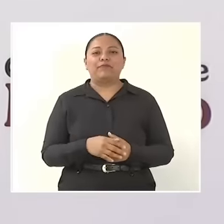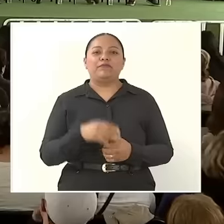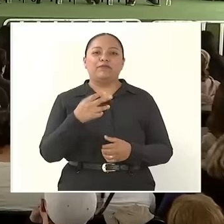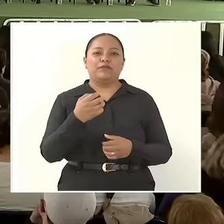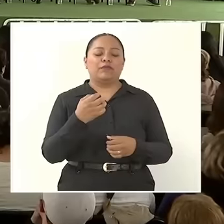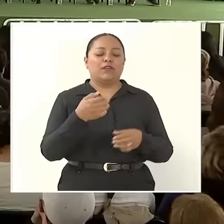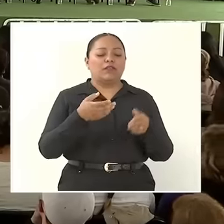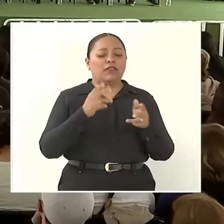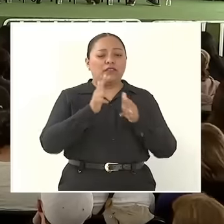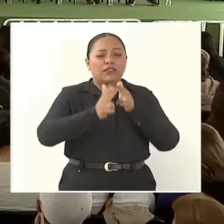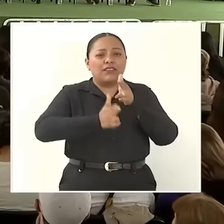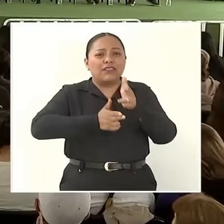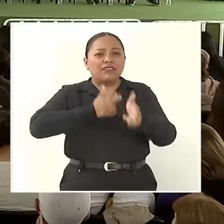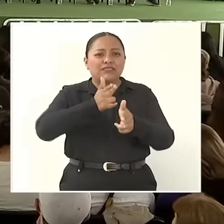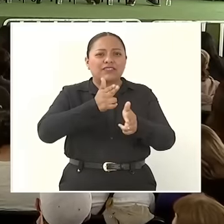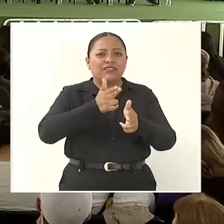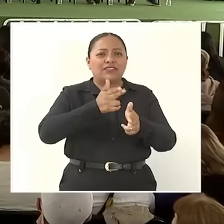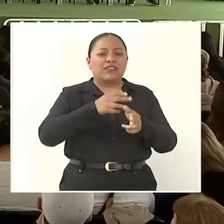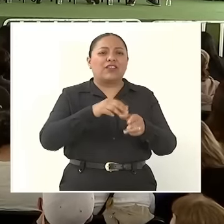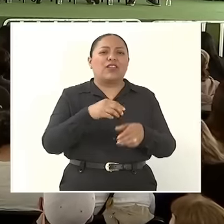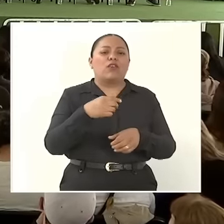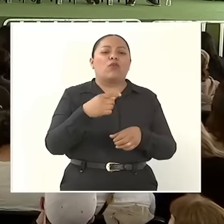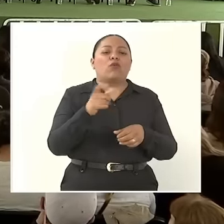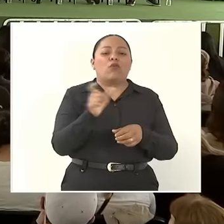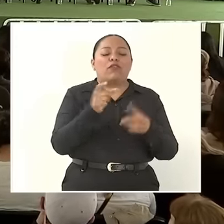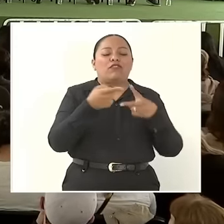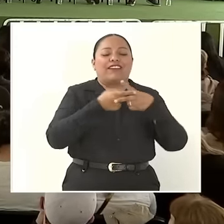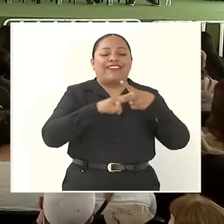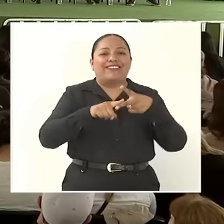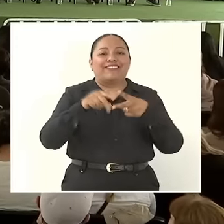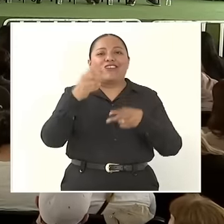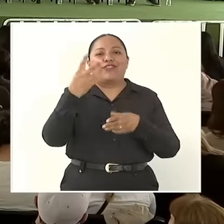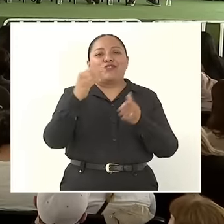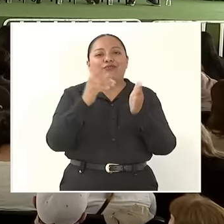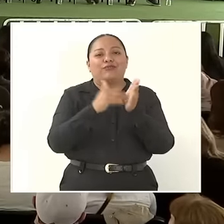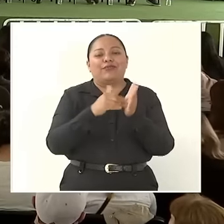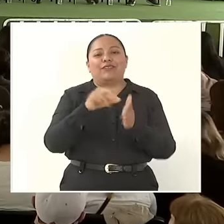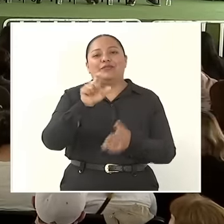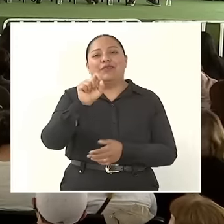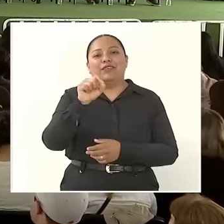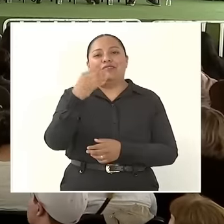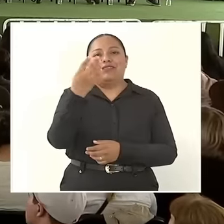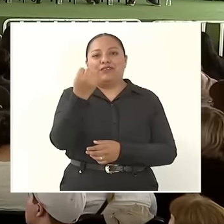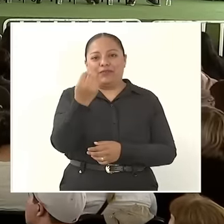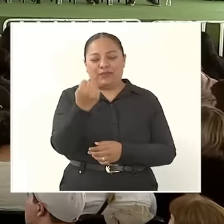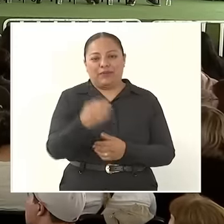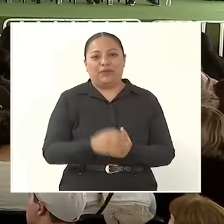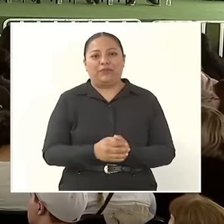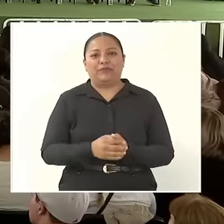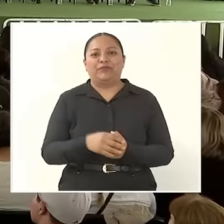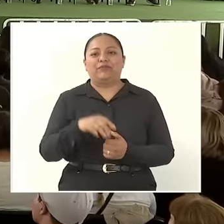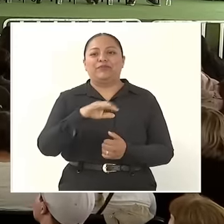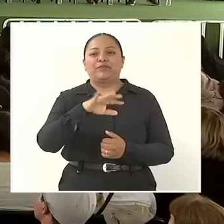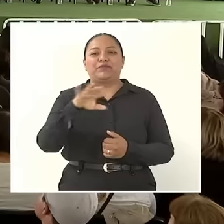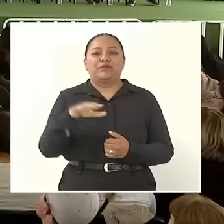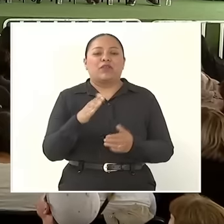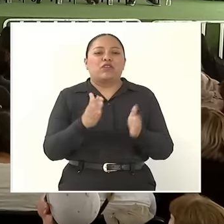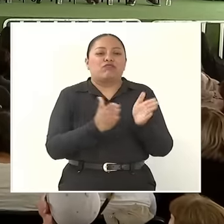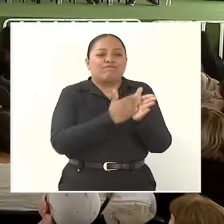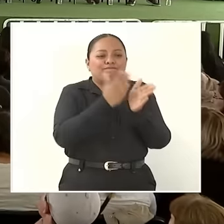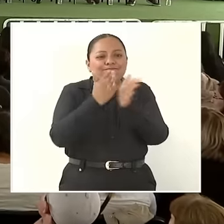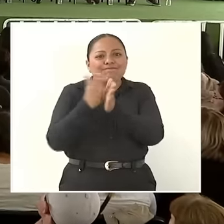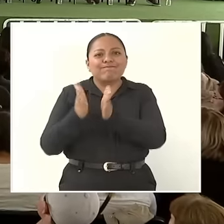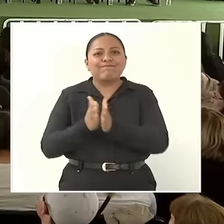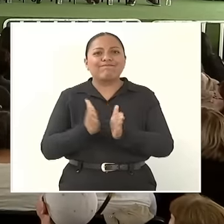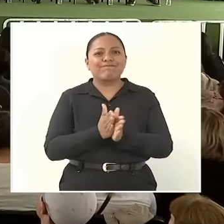será en el primer trimestre de 2029. Al contribuir con esta importante infraestructura estratégica, la Secretaría